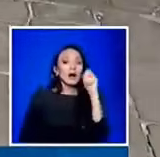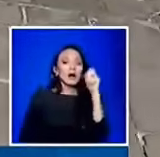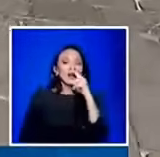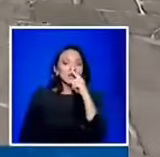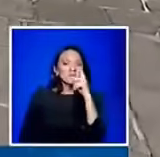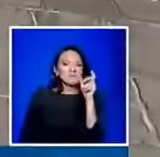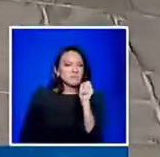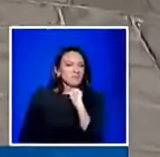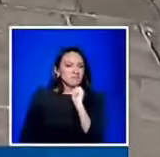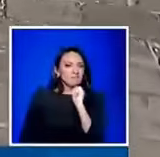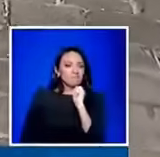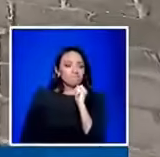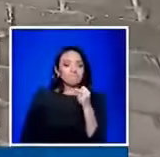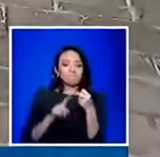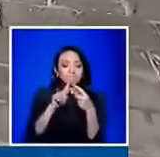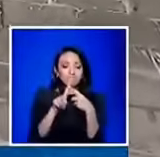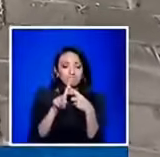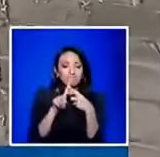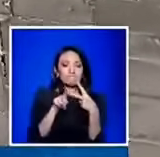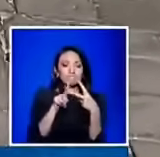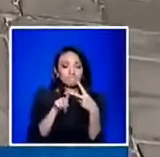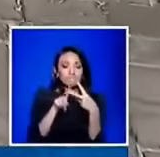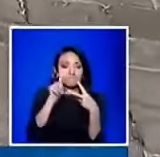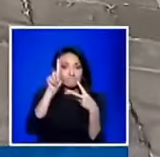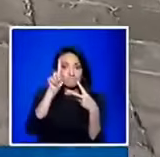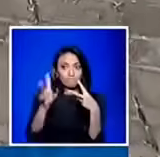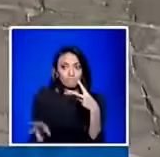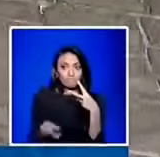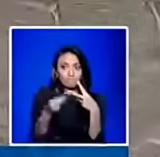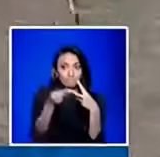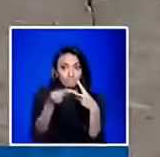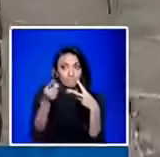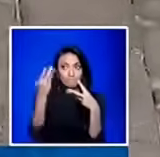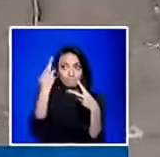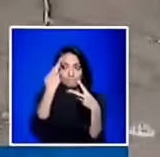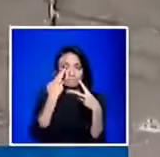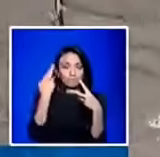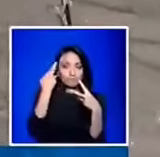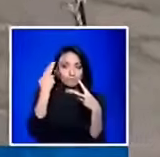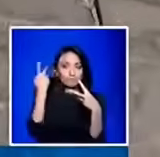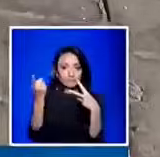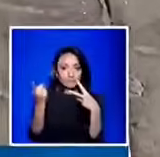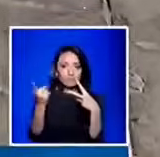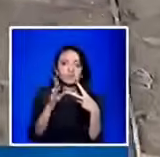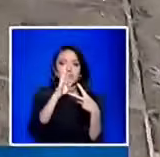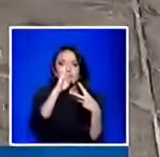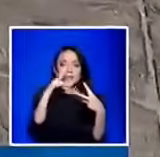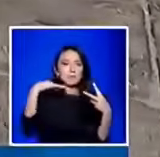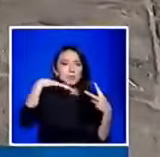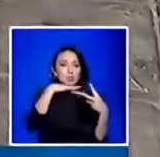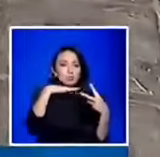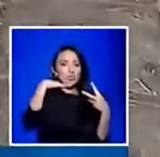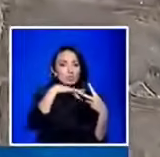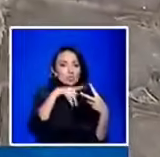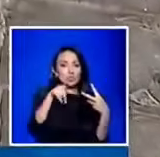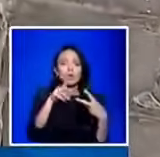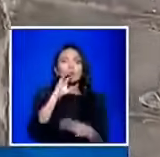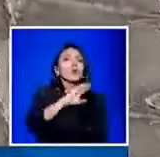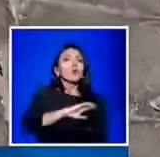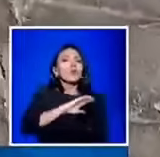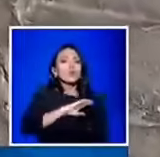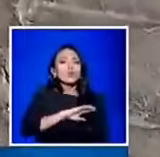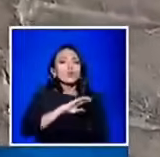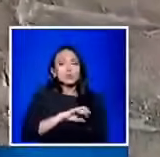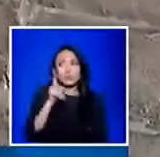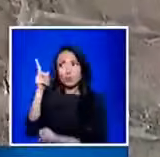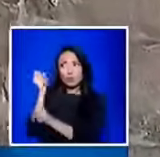fuerte. Pero otro factor que es importante, que bueno, por esta razón, por el hecho de que siempre está sucio, el municipio hace unas